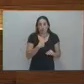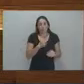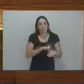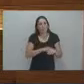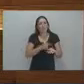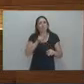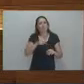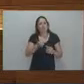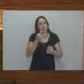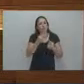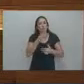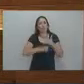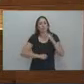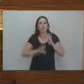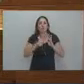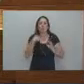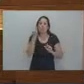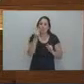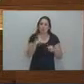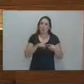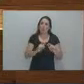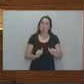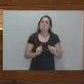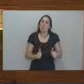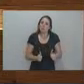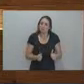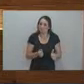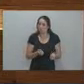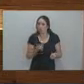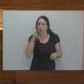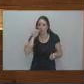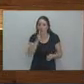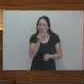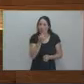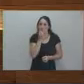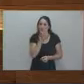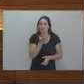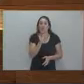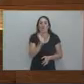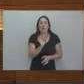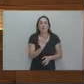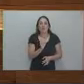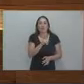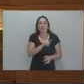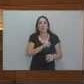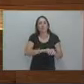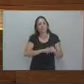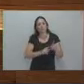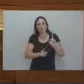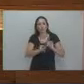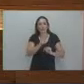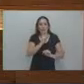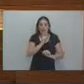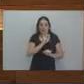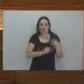también broncos, yo creo que ha estado bien como un primer arranque. Y es verdad que hubo momentos difíciles donde